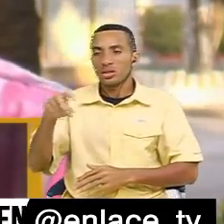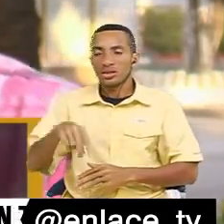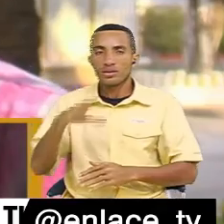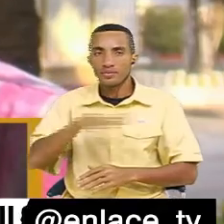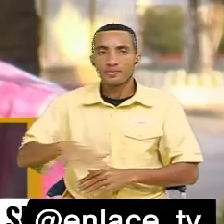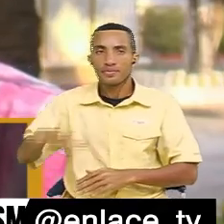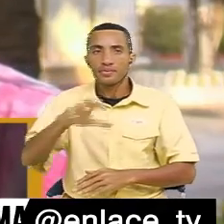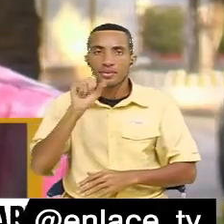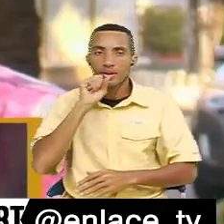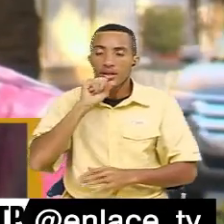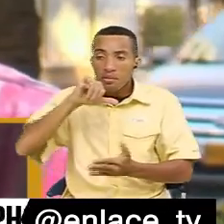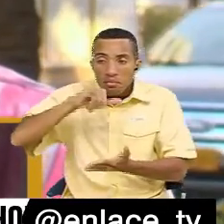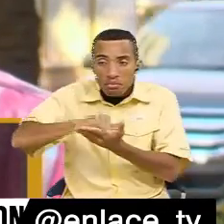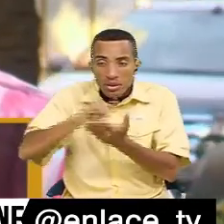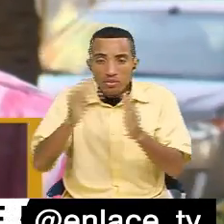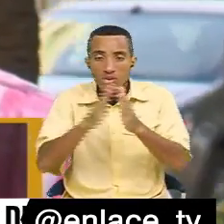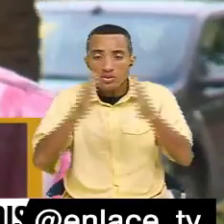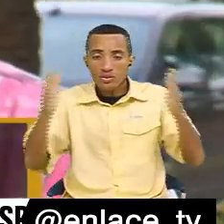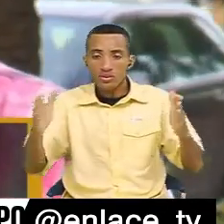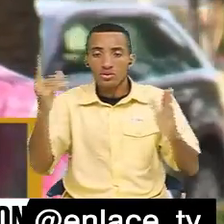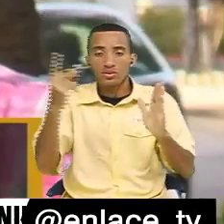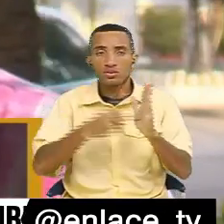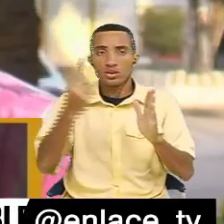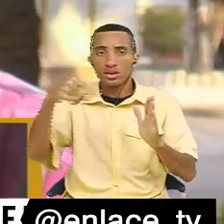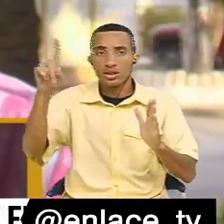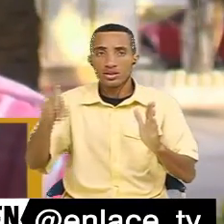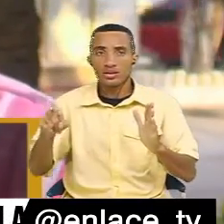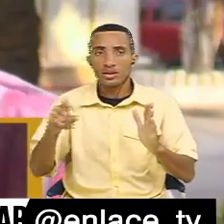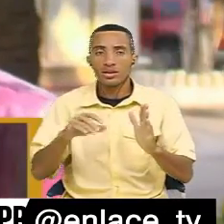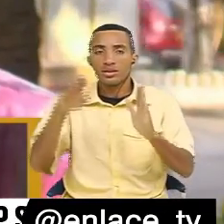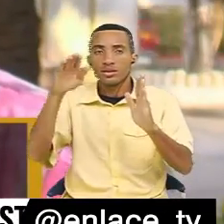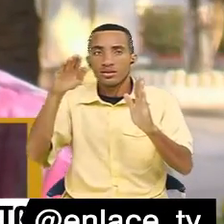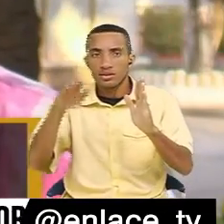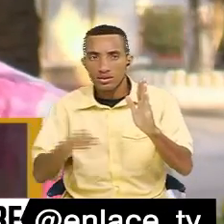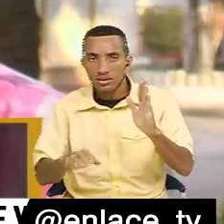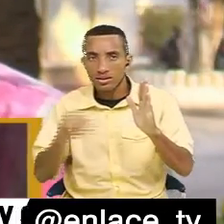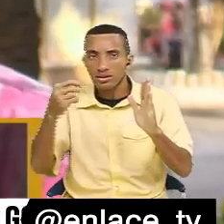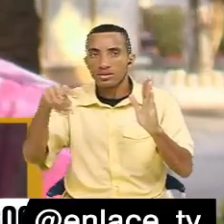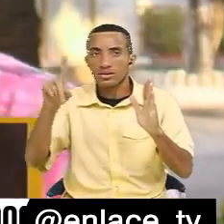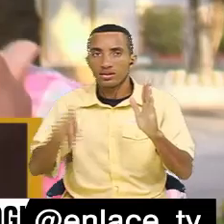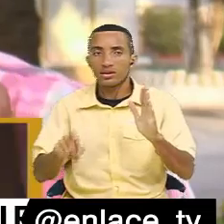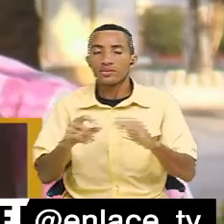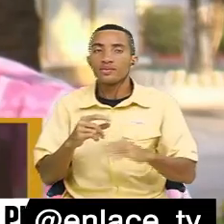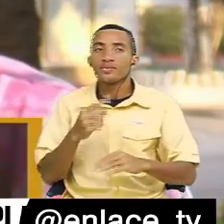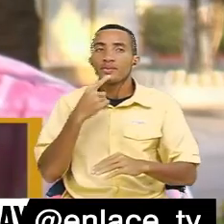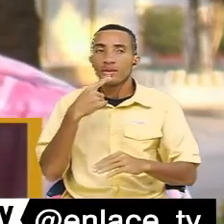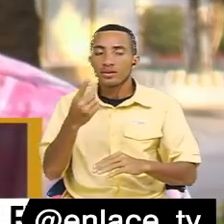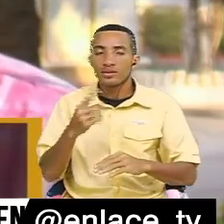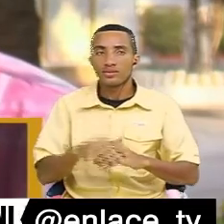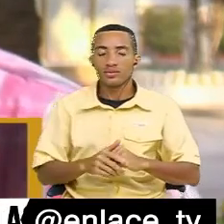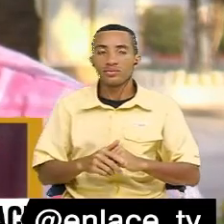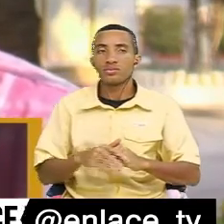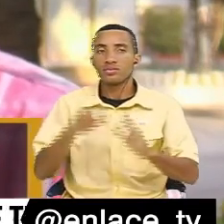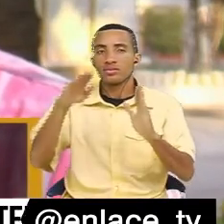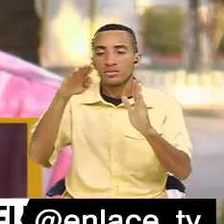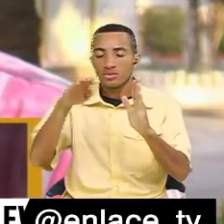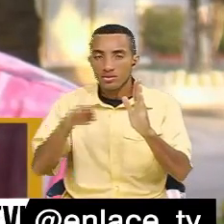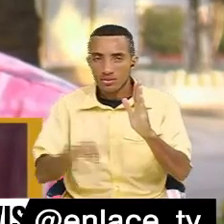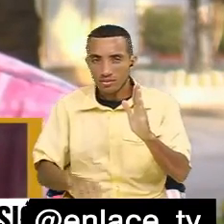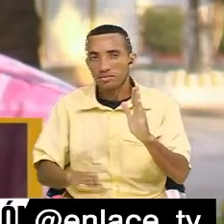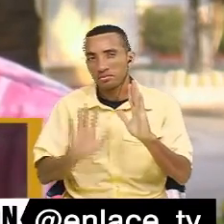Bermeja, en el mismo periodo de tiempo, pero en el año 2016 esto ha disminuido y solo hay 16 casos. Pero hay que decir que a pesar de que han disminuido los homicidios